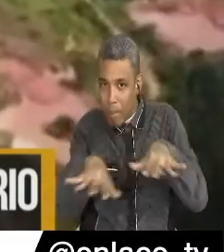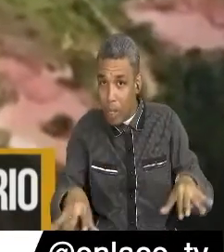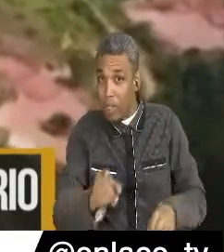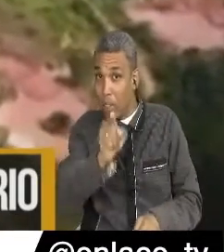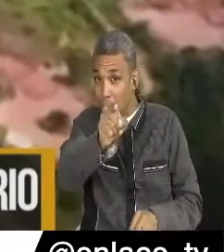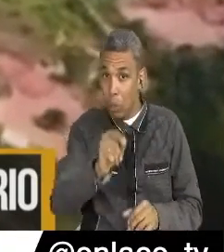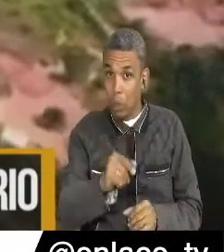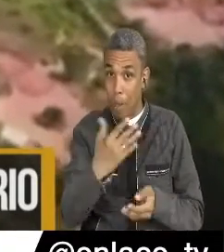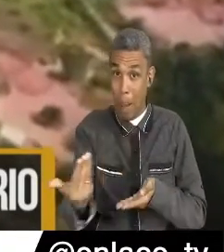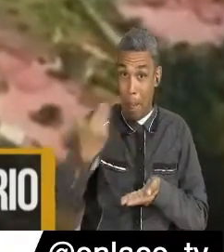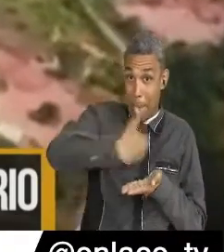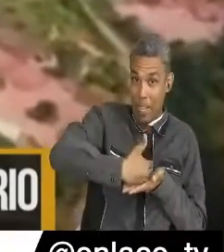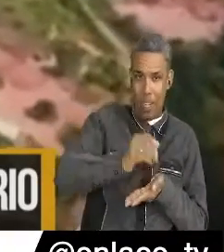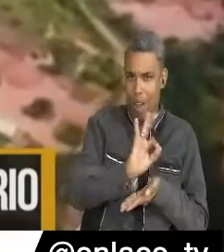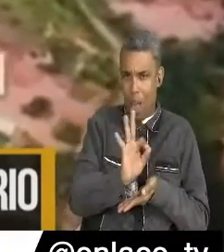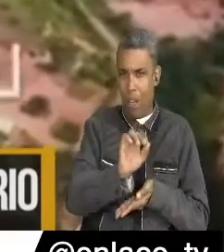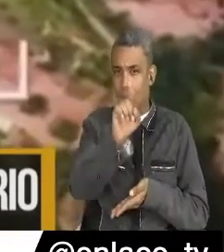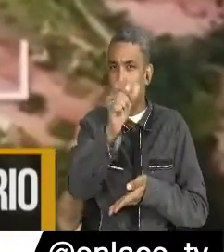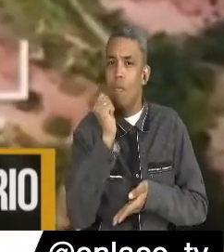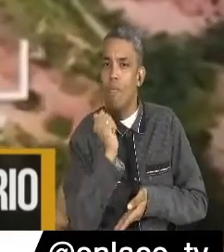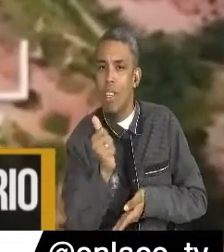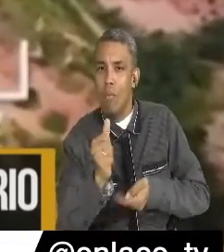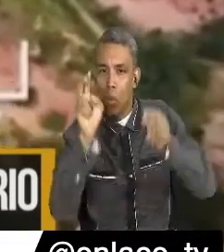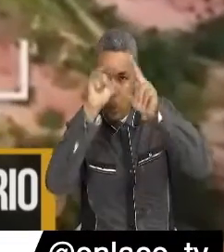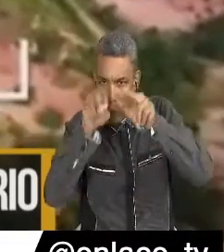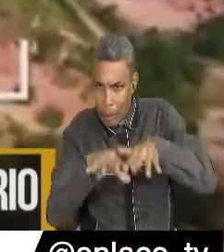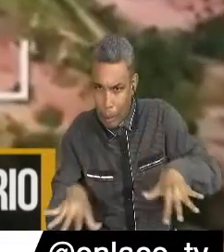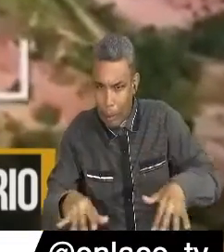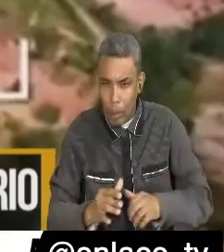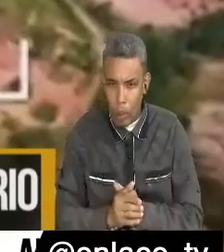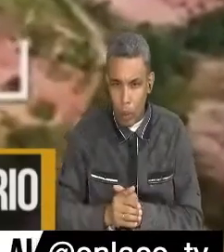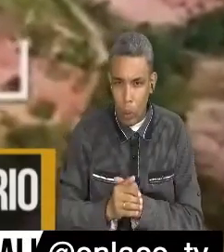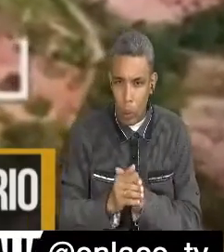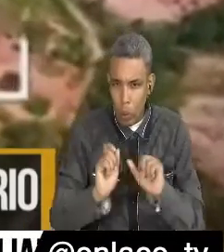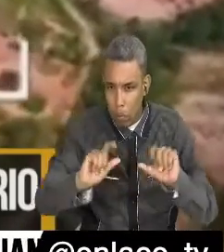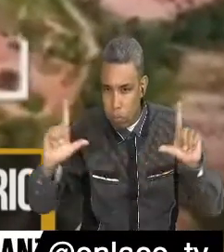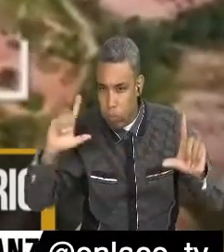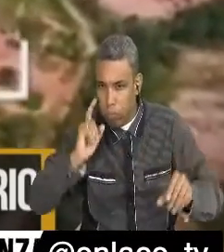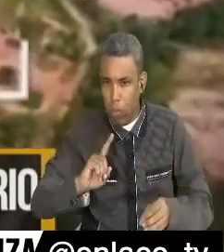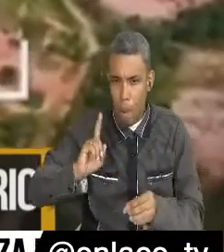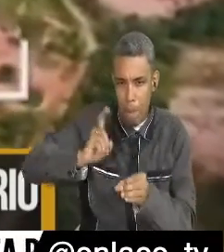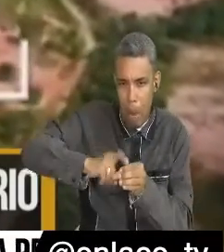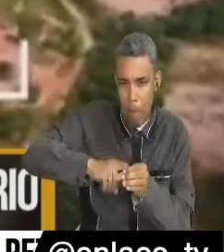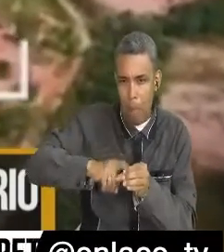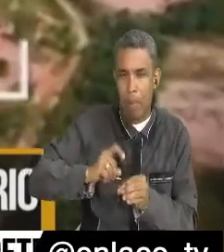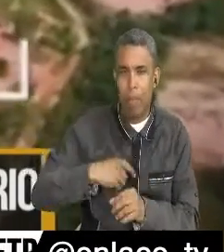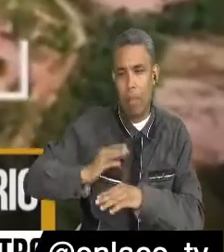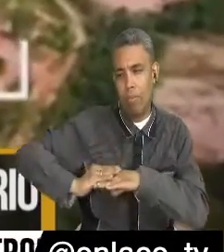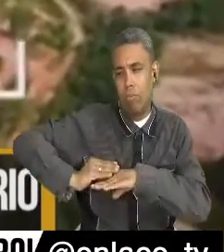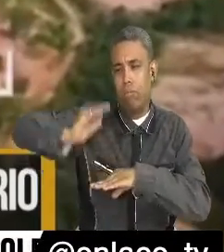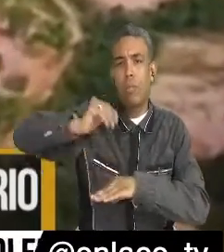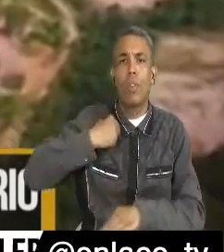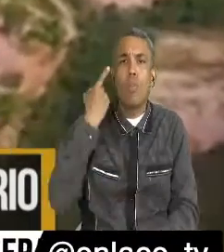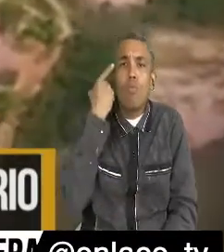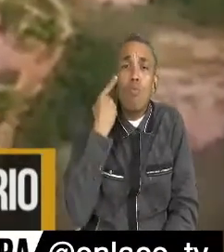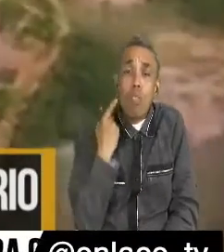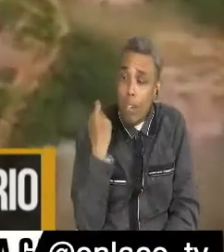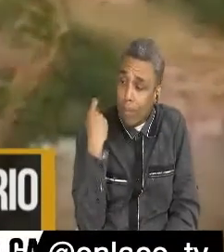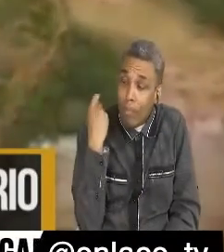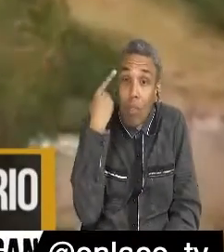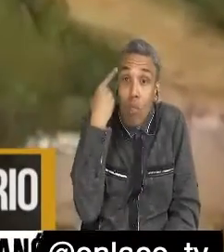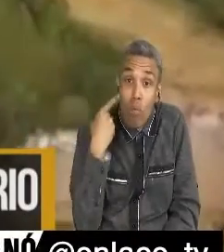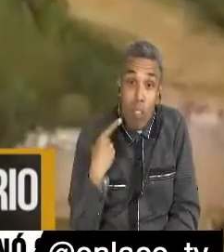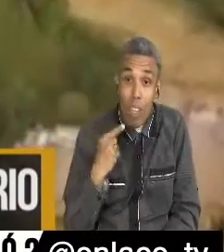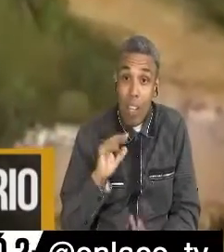no esperamos una reacción tan grande en las primeras 24 horas, realmente superó